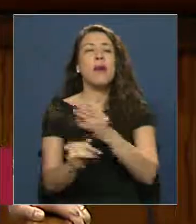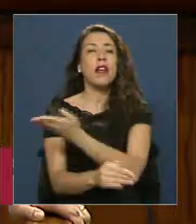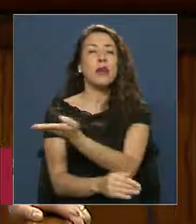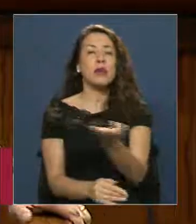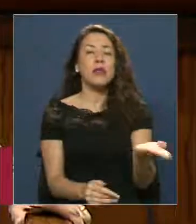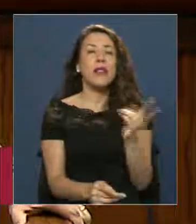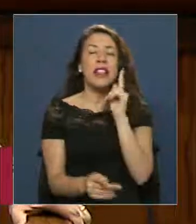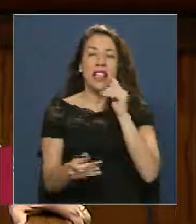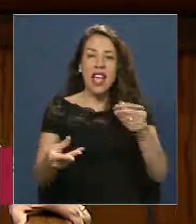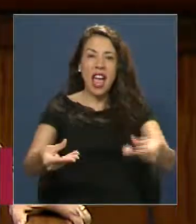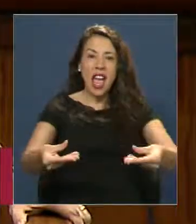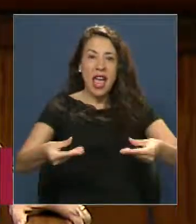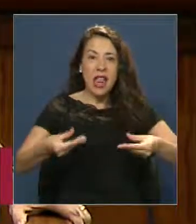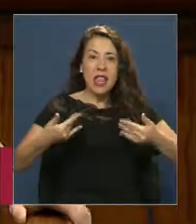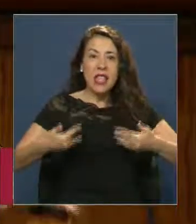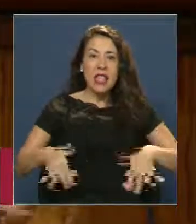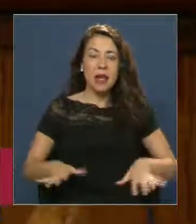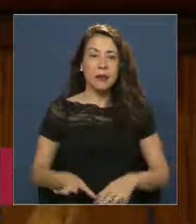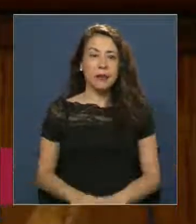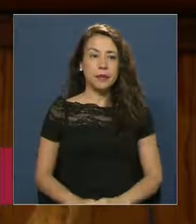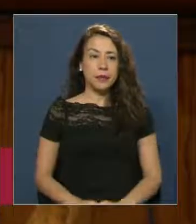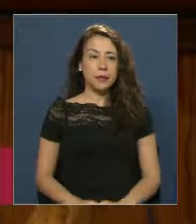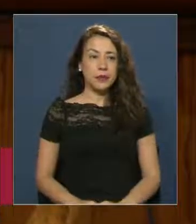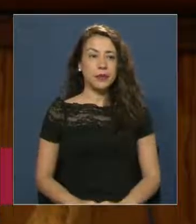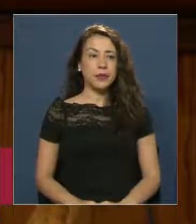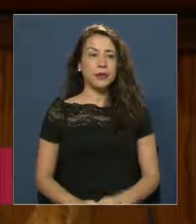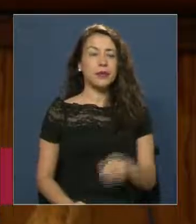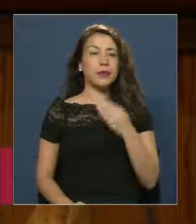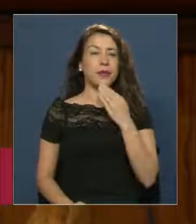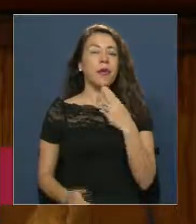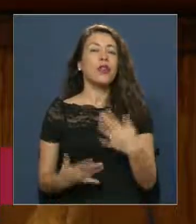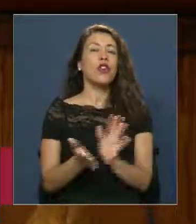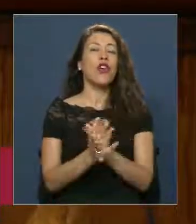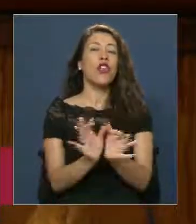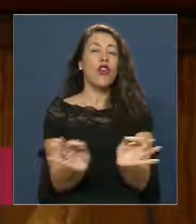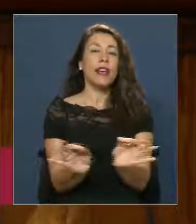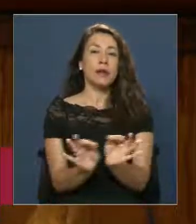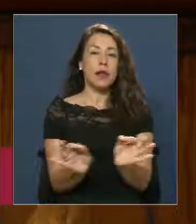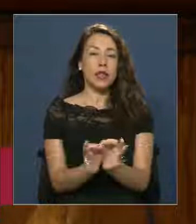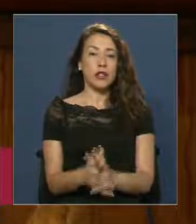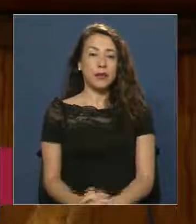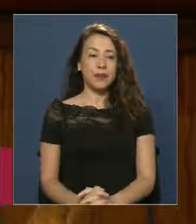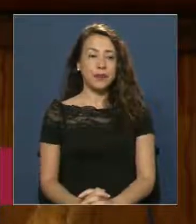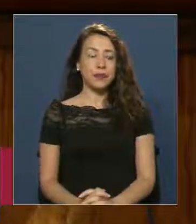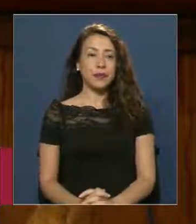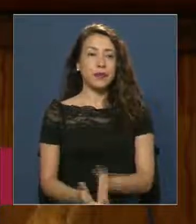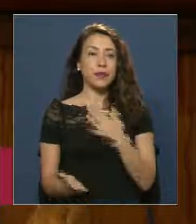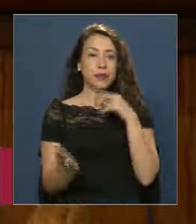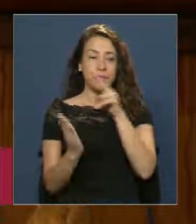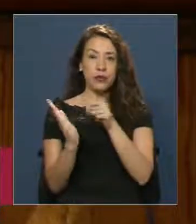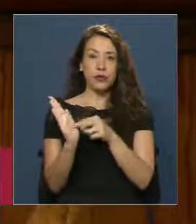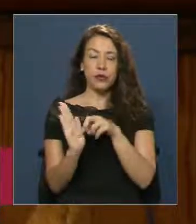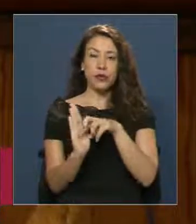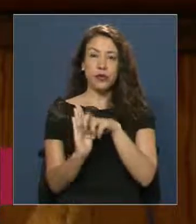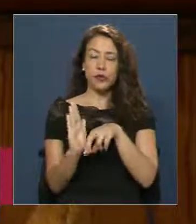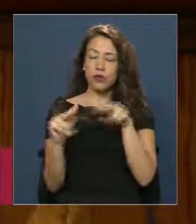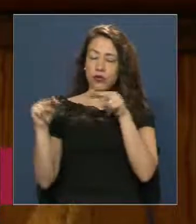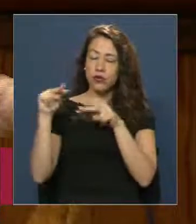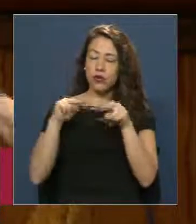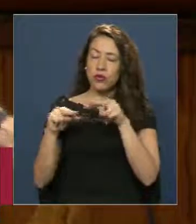colegas tienen en su poder, como asimismo las notas explicativas del mismo. En el estudio de este proyecto, de